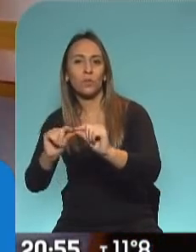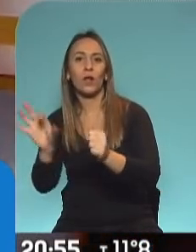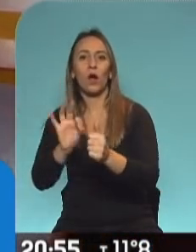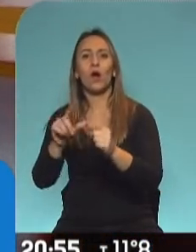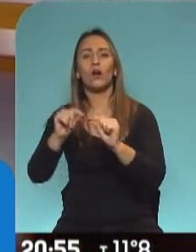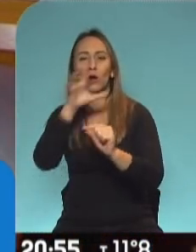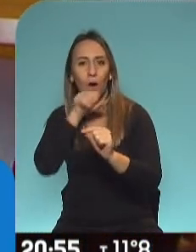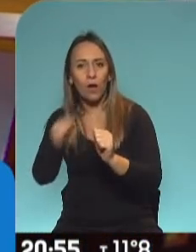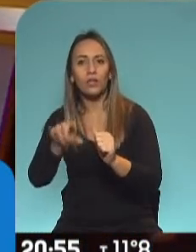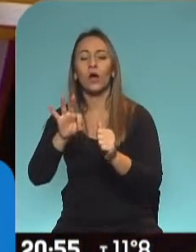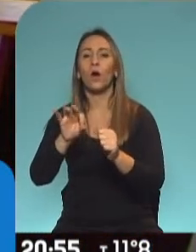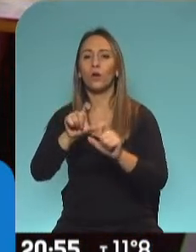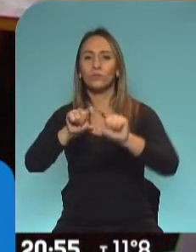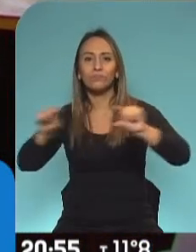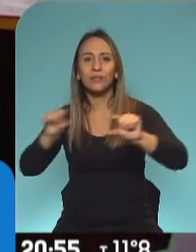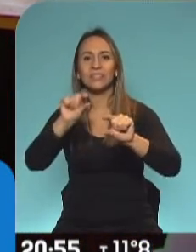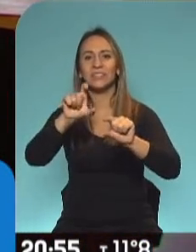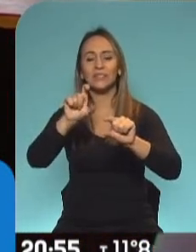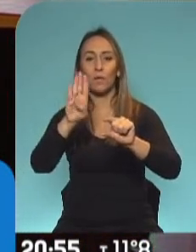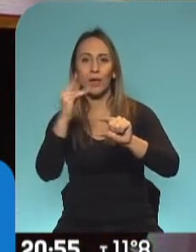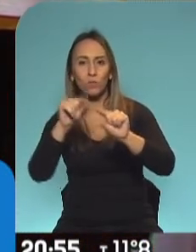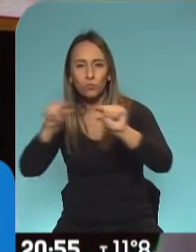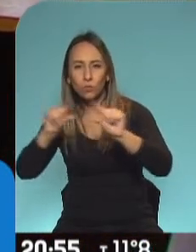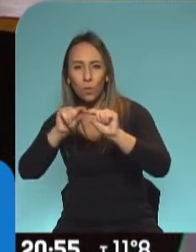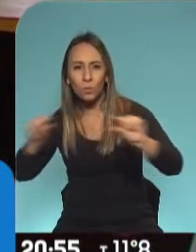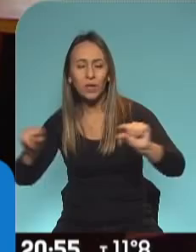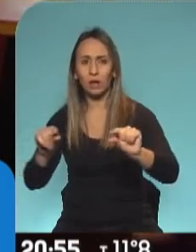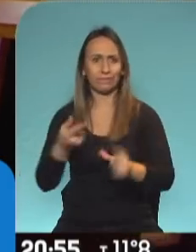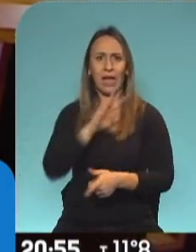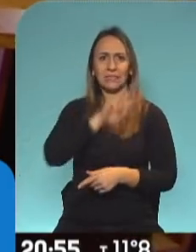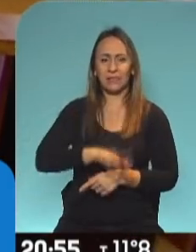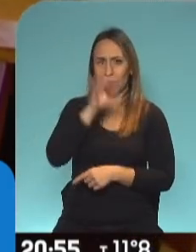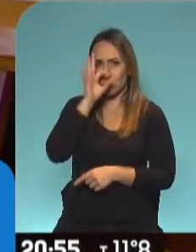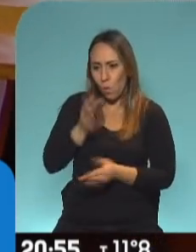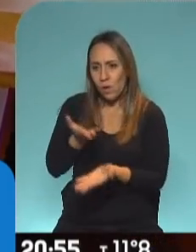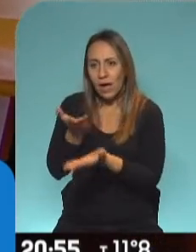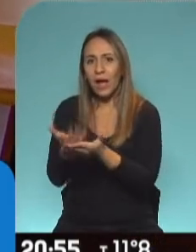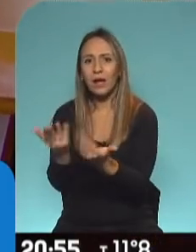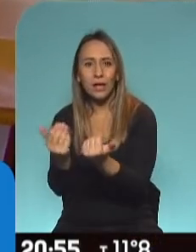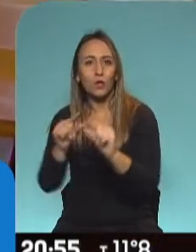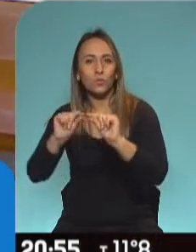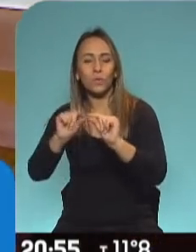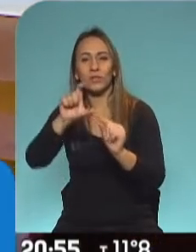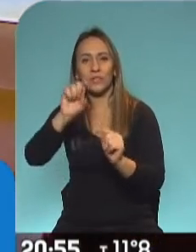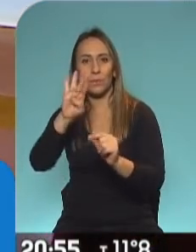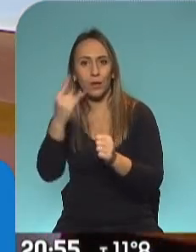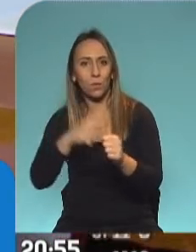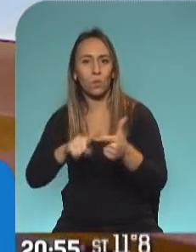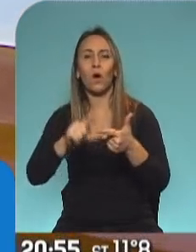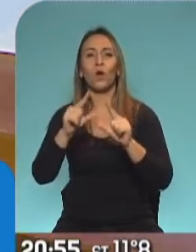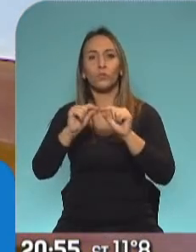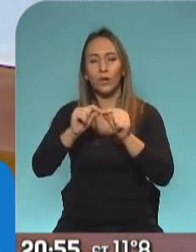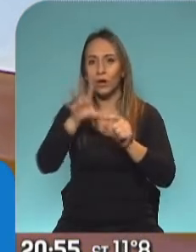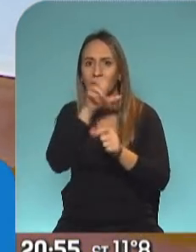bancarias o demás. Siempre aclarar que ANSES no te va a pedir nunca un número de CBU, no te va a pedir datos personales puntuales, para que siempre